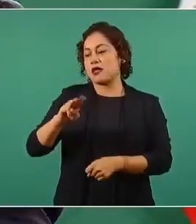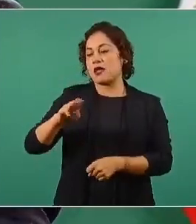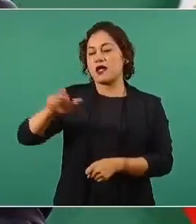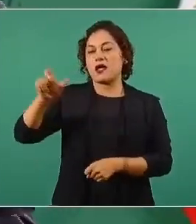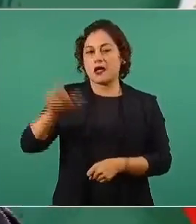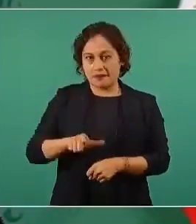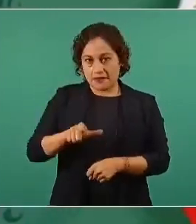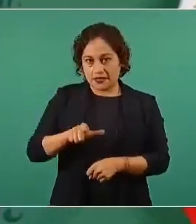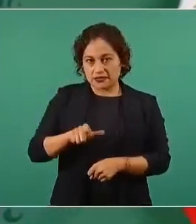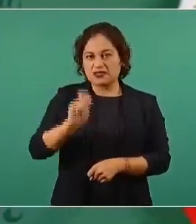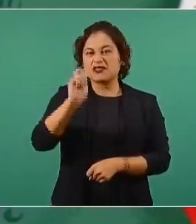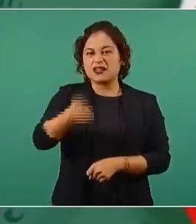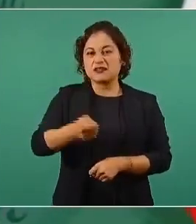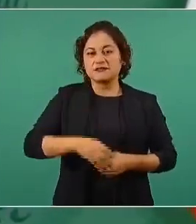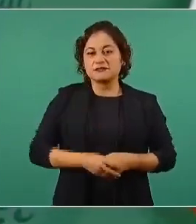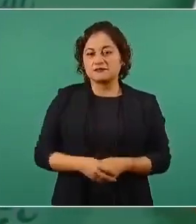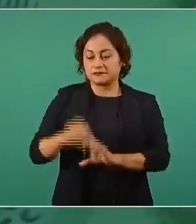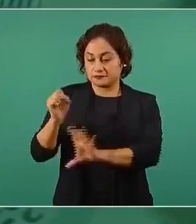a